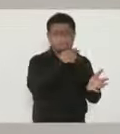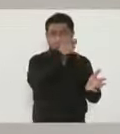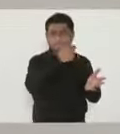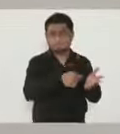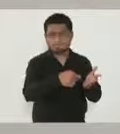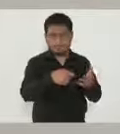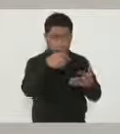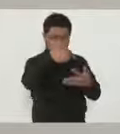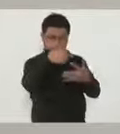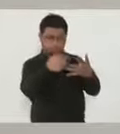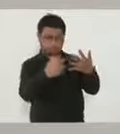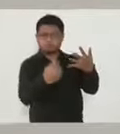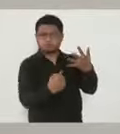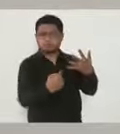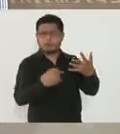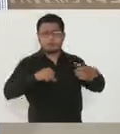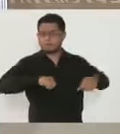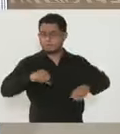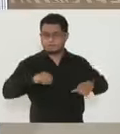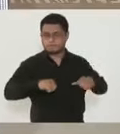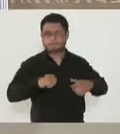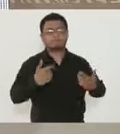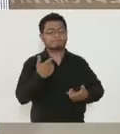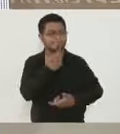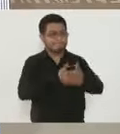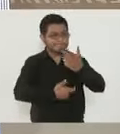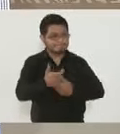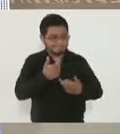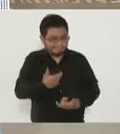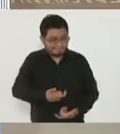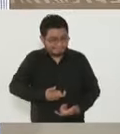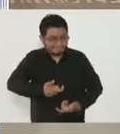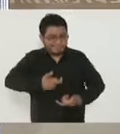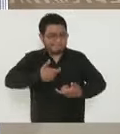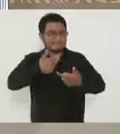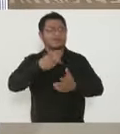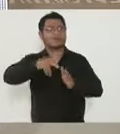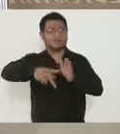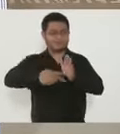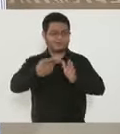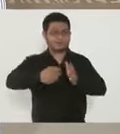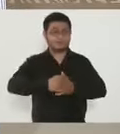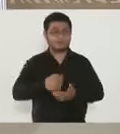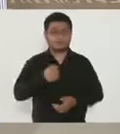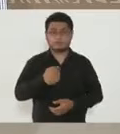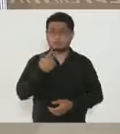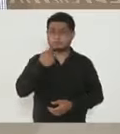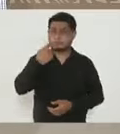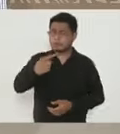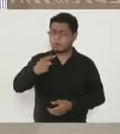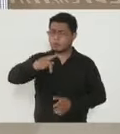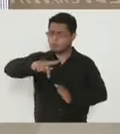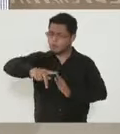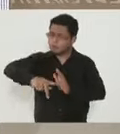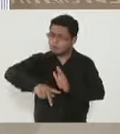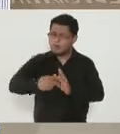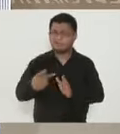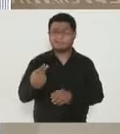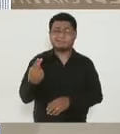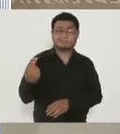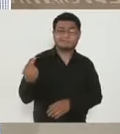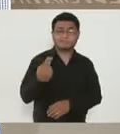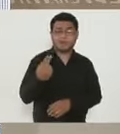y ayudará a reactivar la economía. Sin embargo, hoy quiero insistir en que es fundamental redoblar los esfuerzos en la